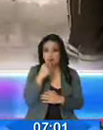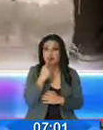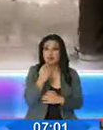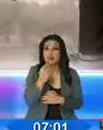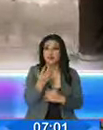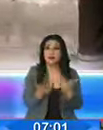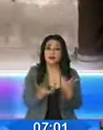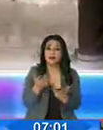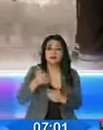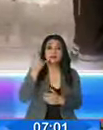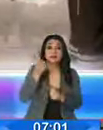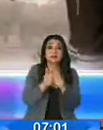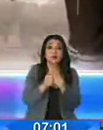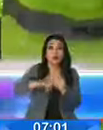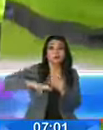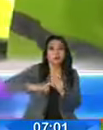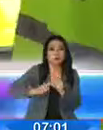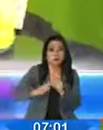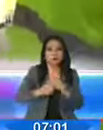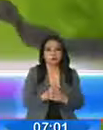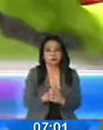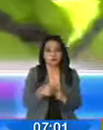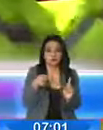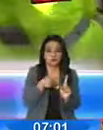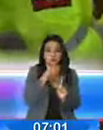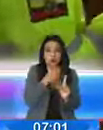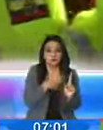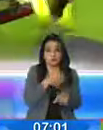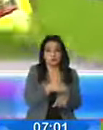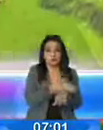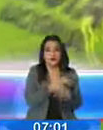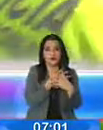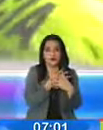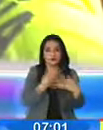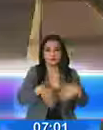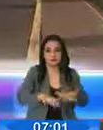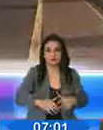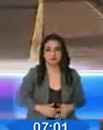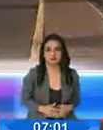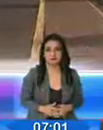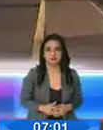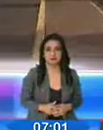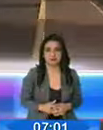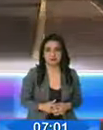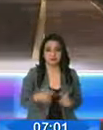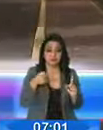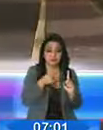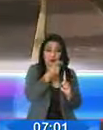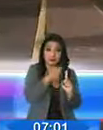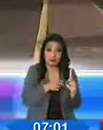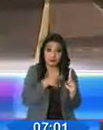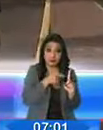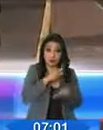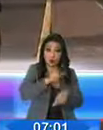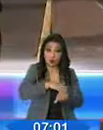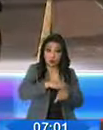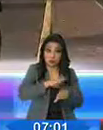el robo de un celular. El detenido presentaba antecedentes. Se conoce que esta persona ya